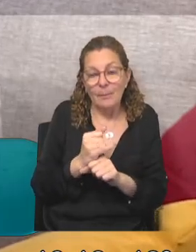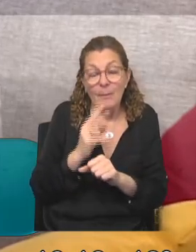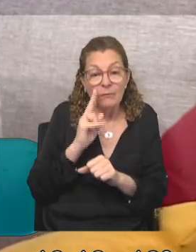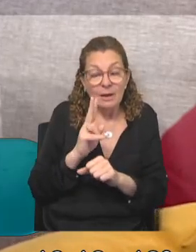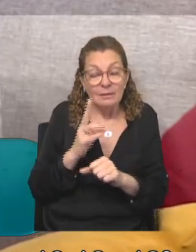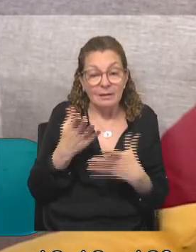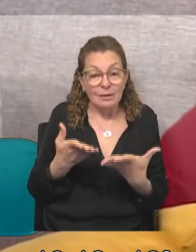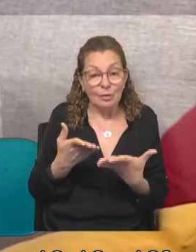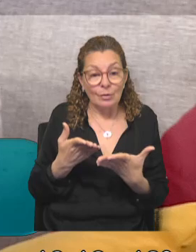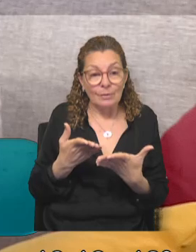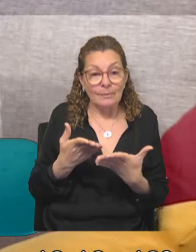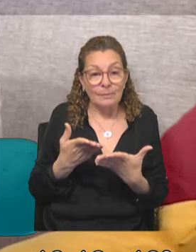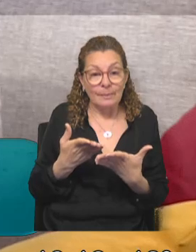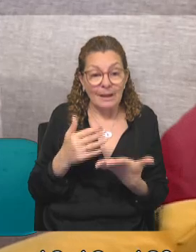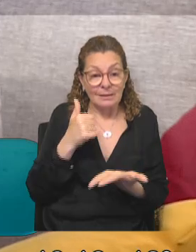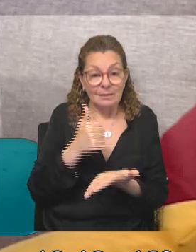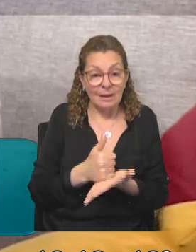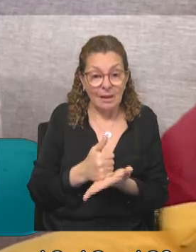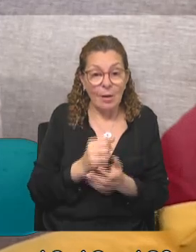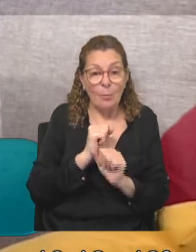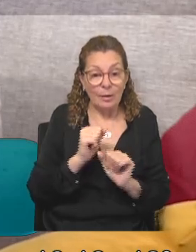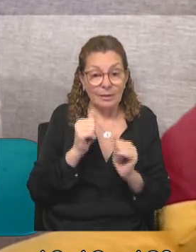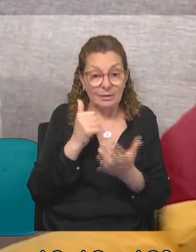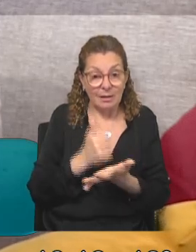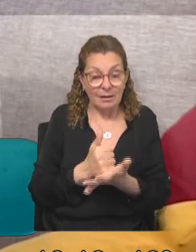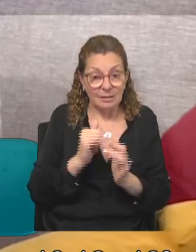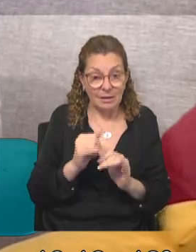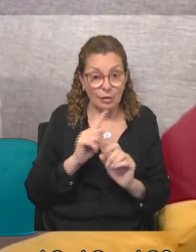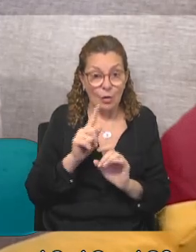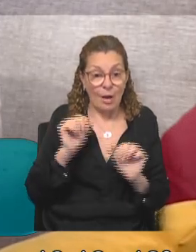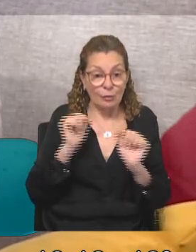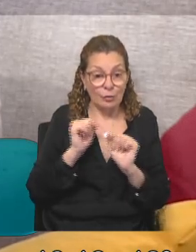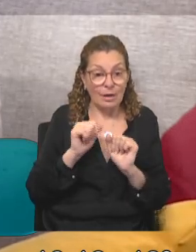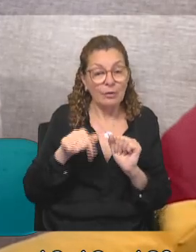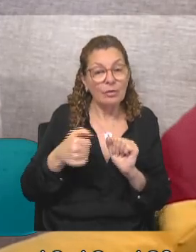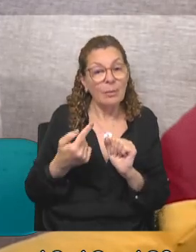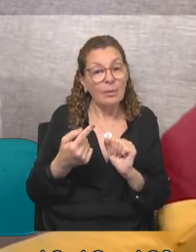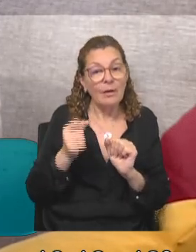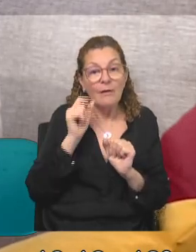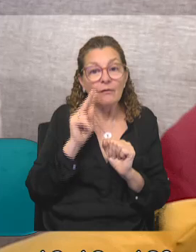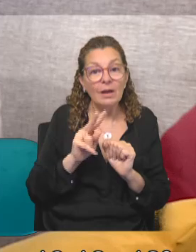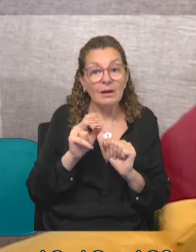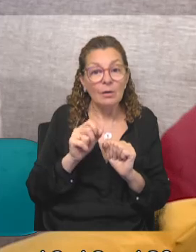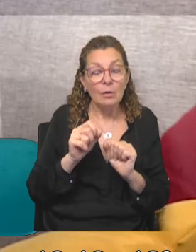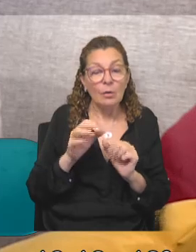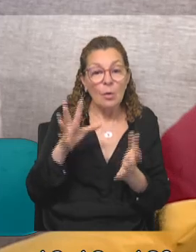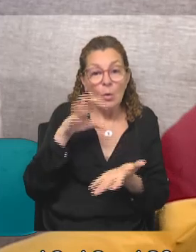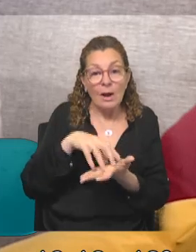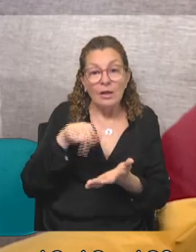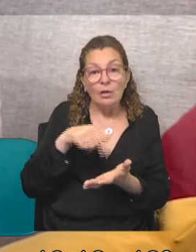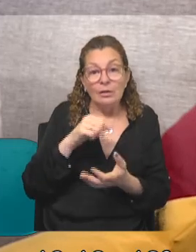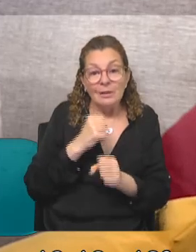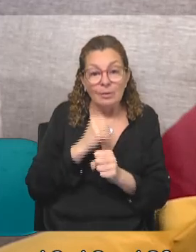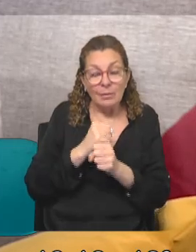que esto está presente o puede estar presente y no asustarnos con eso. Después, atender a nuestros lugares donde estamos trabajando, a ver